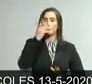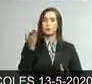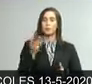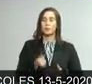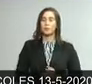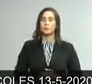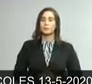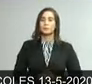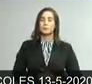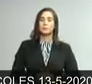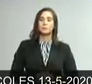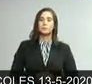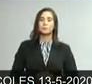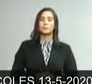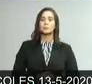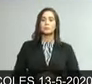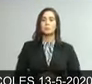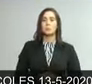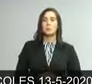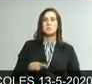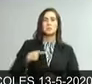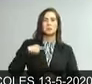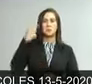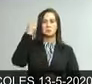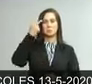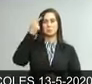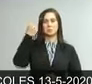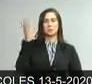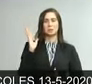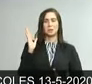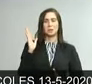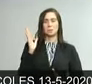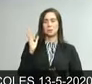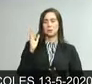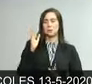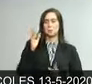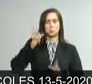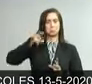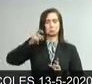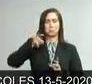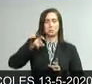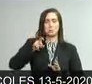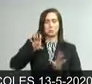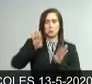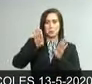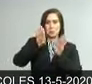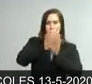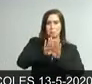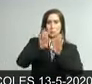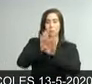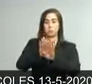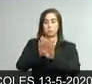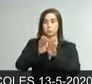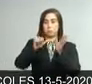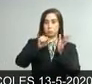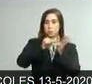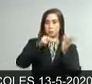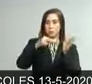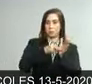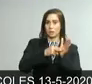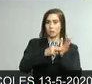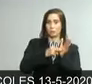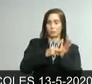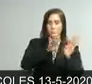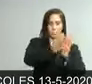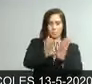bien nosotros estimamos que no es necesario el bloqueo de la ciudad y eso lo informamos ayer en